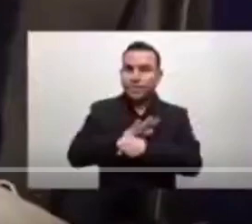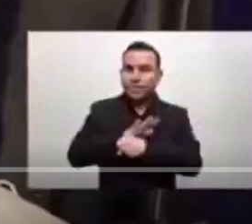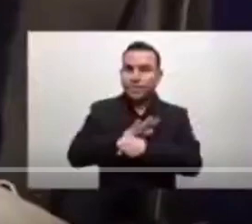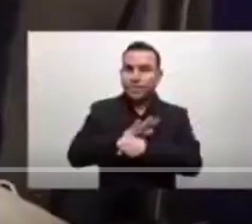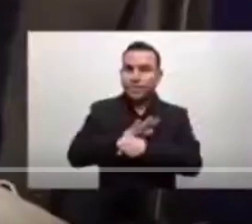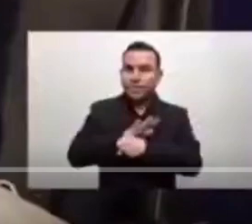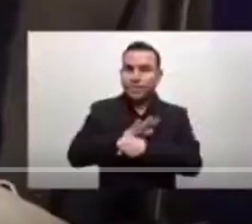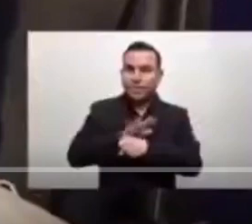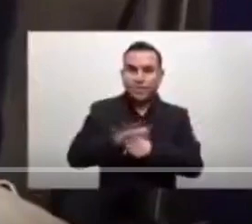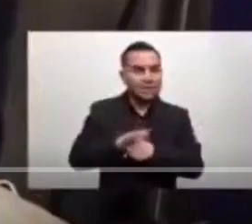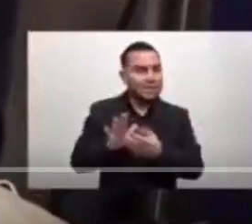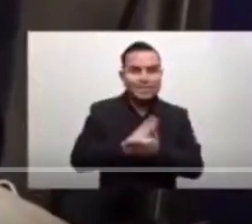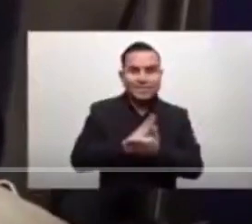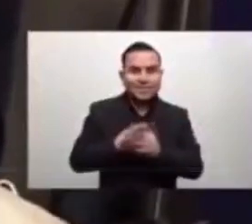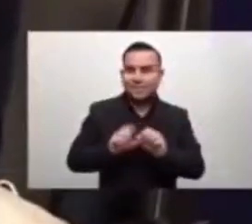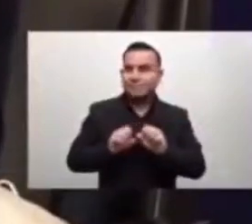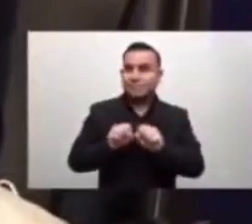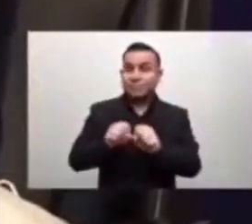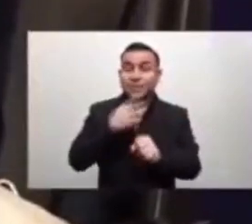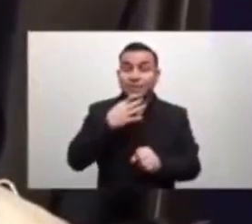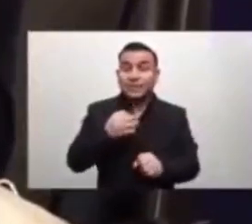sigue la pobreza